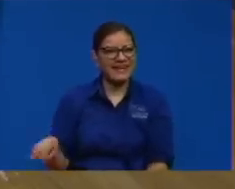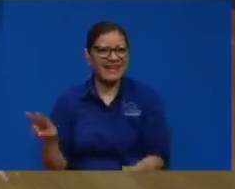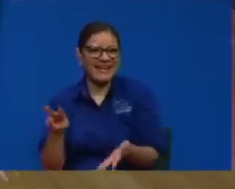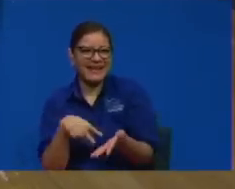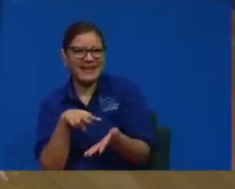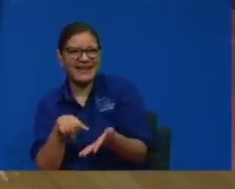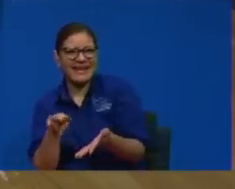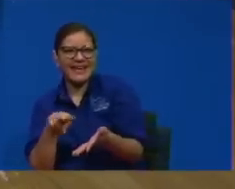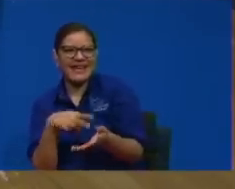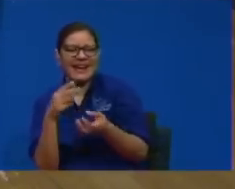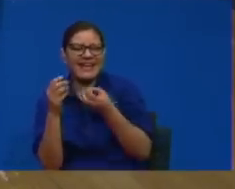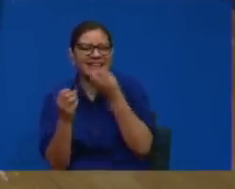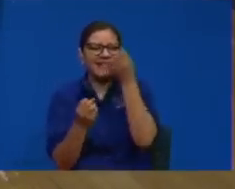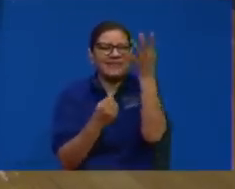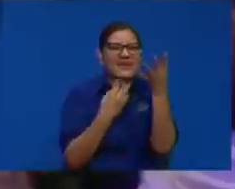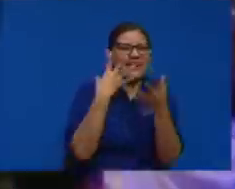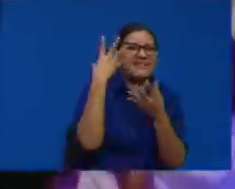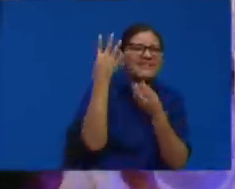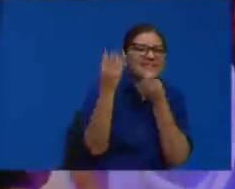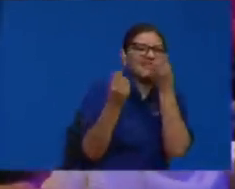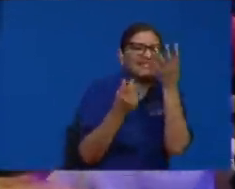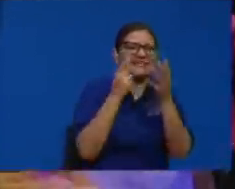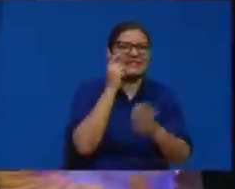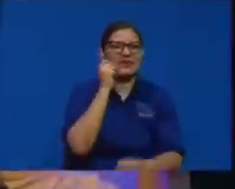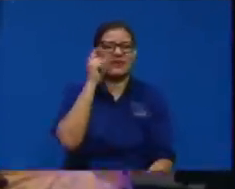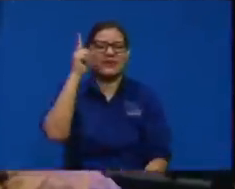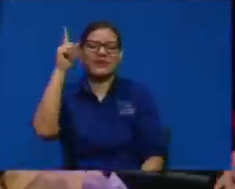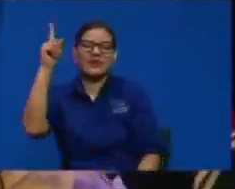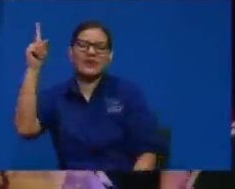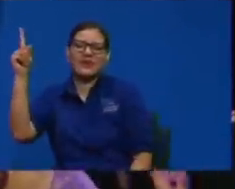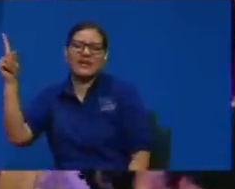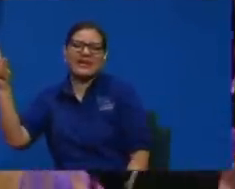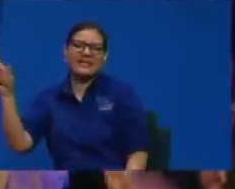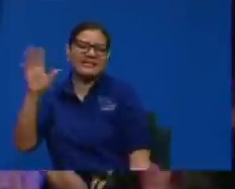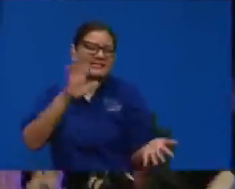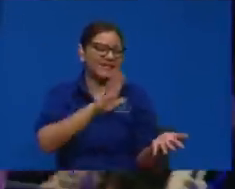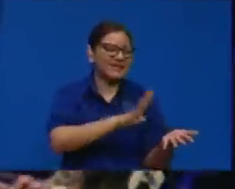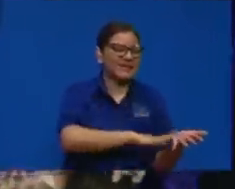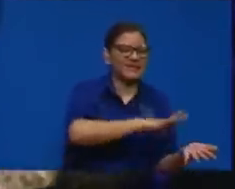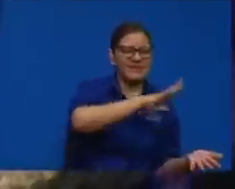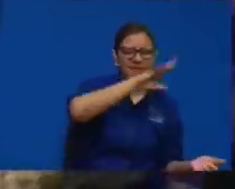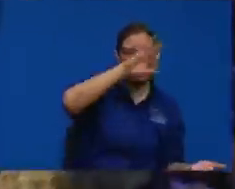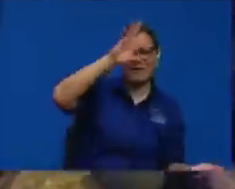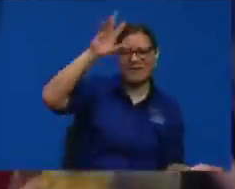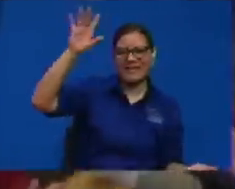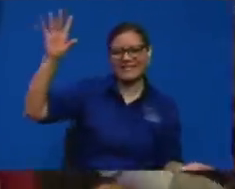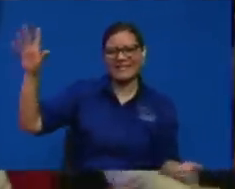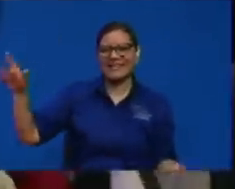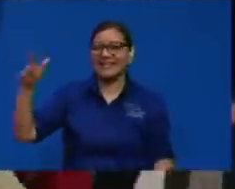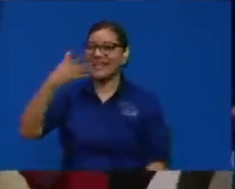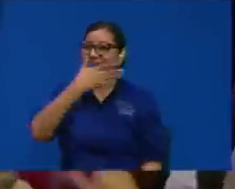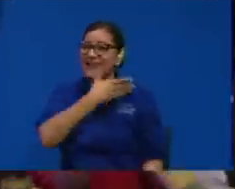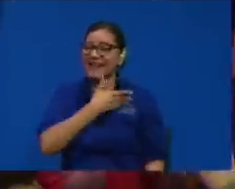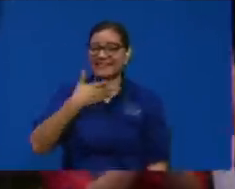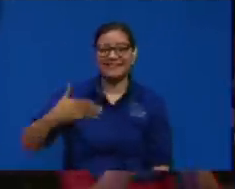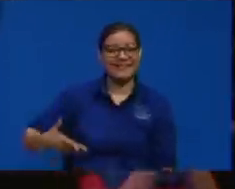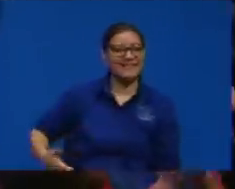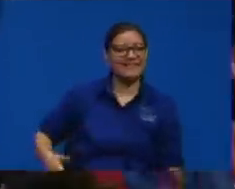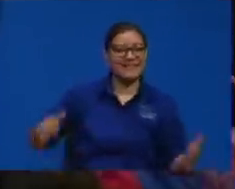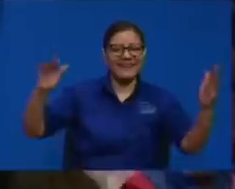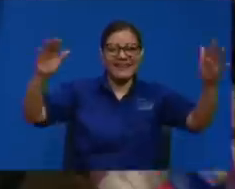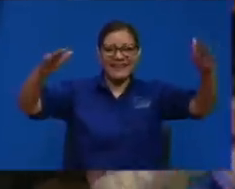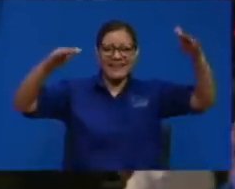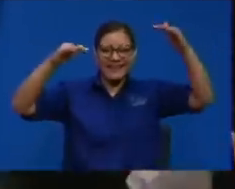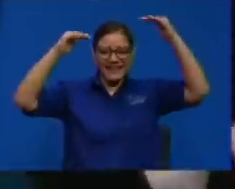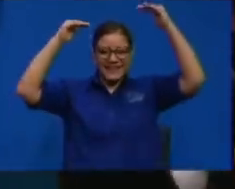sin parar, cantando alabanzas al Señor, diciendo de su gloria y majestad, Él es